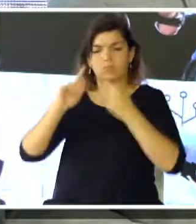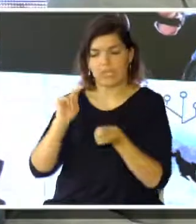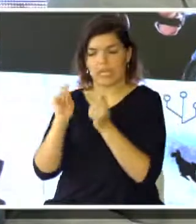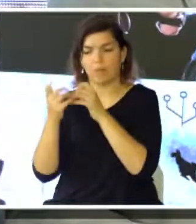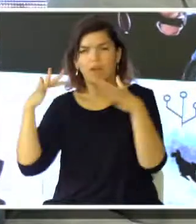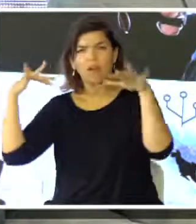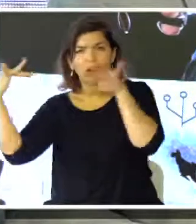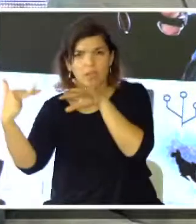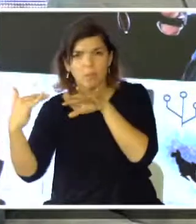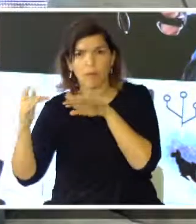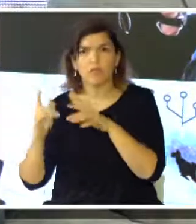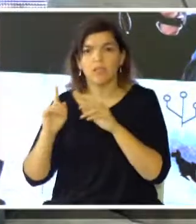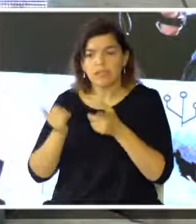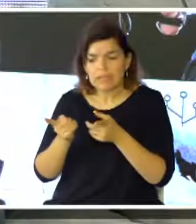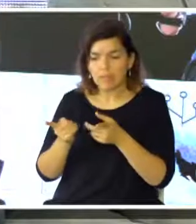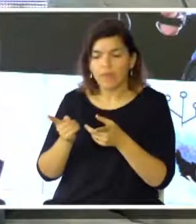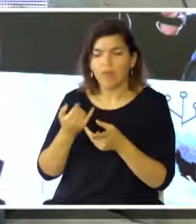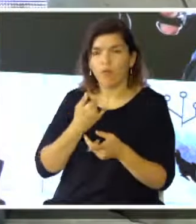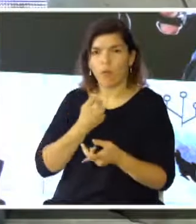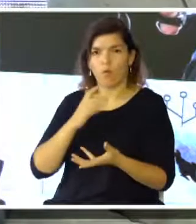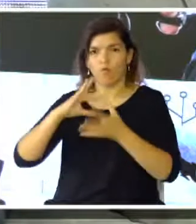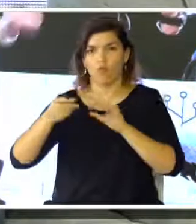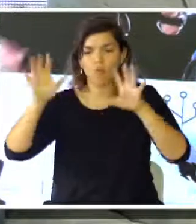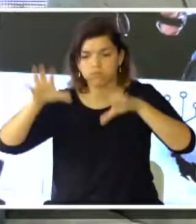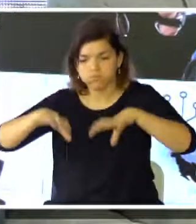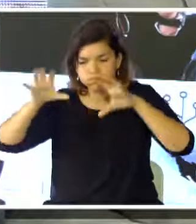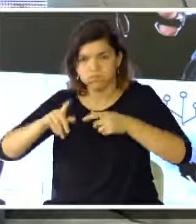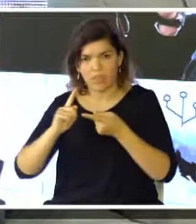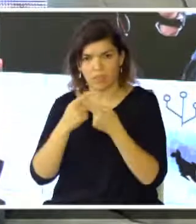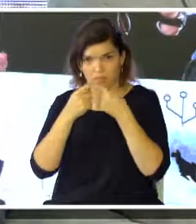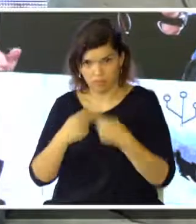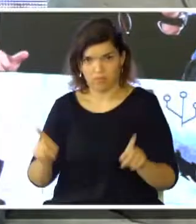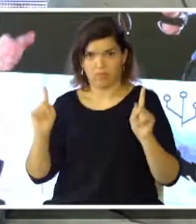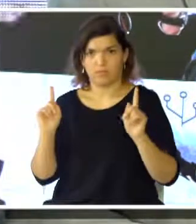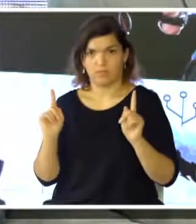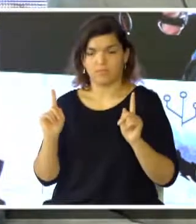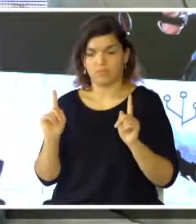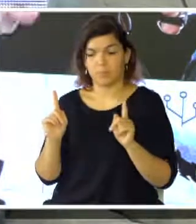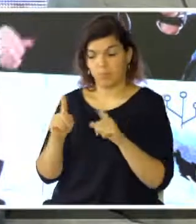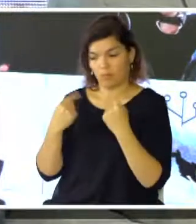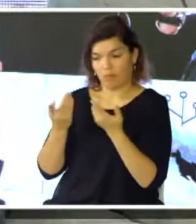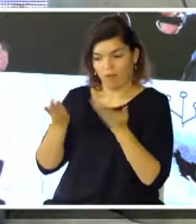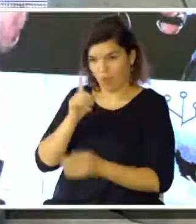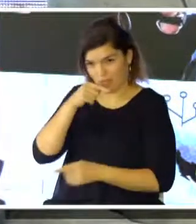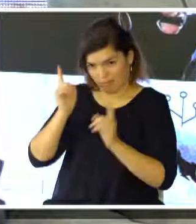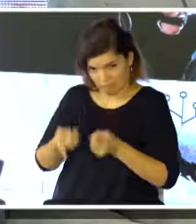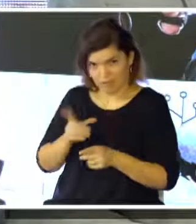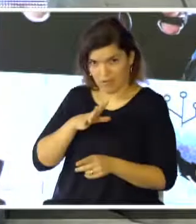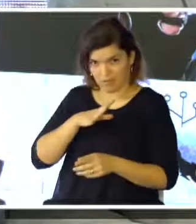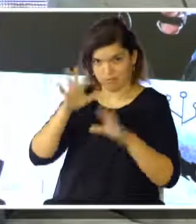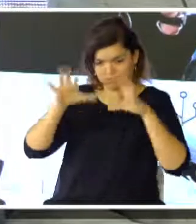ha cambiado en la forma en que se registran las lluvias este acá han visto bastantes